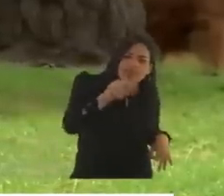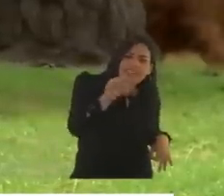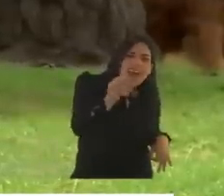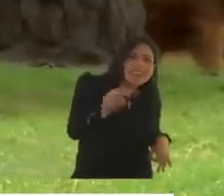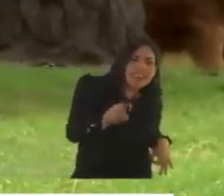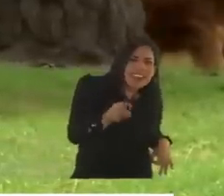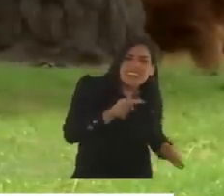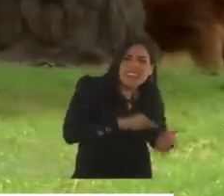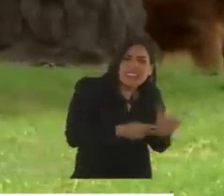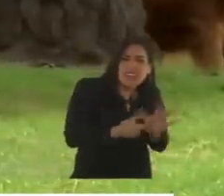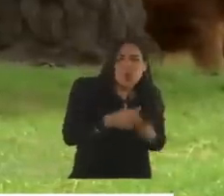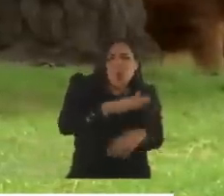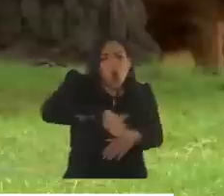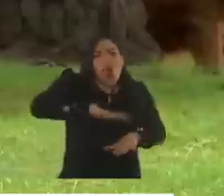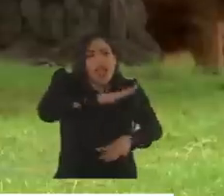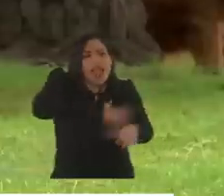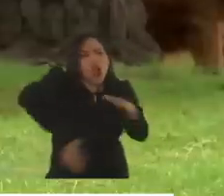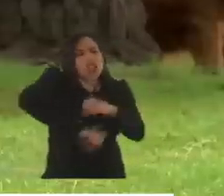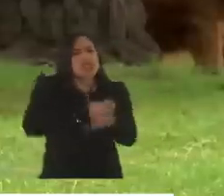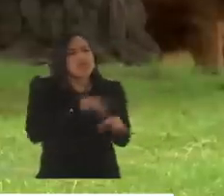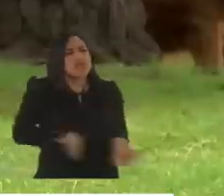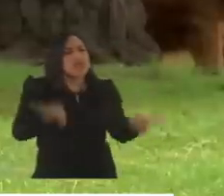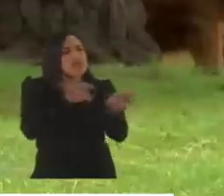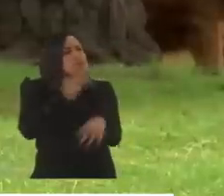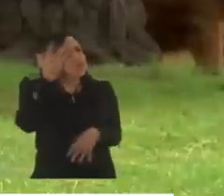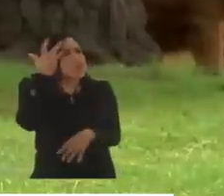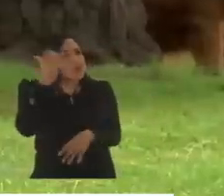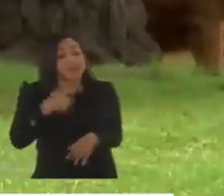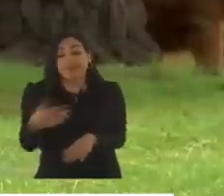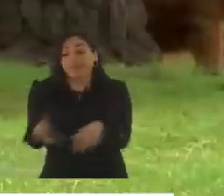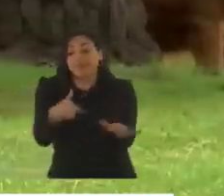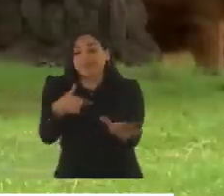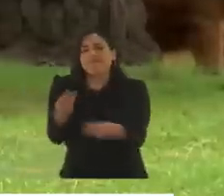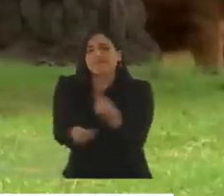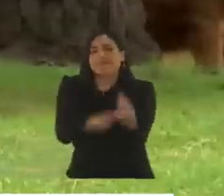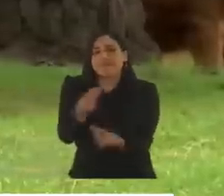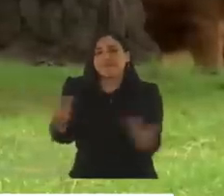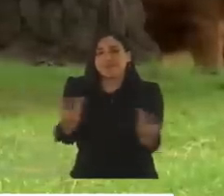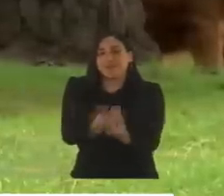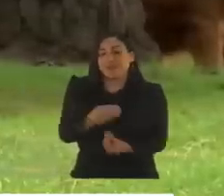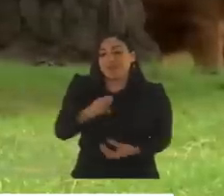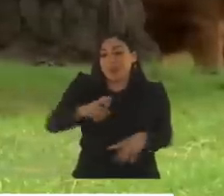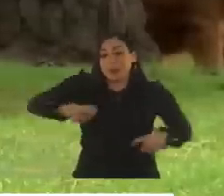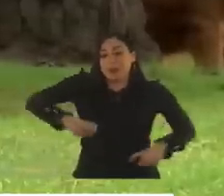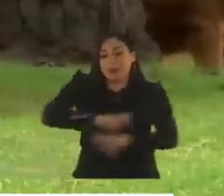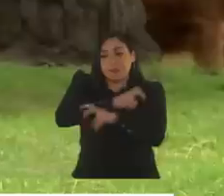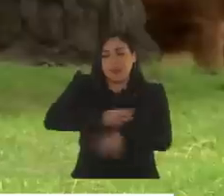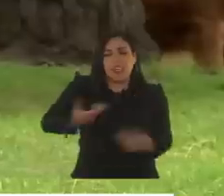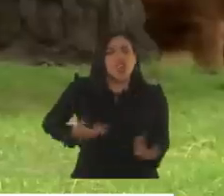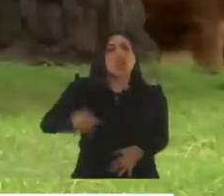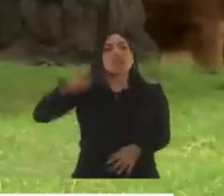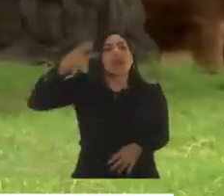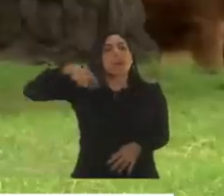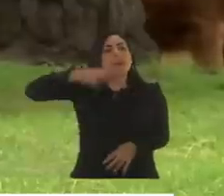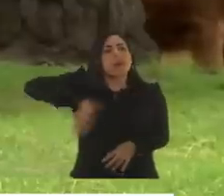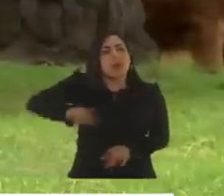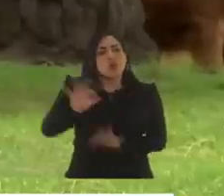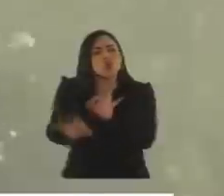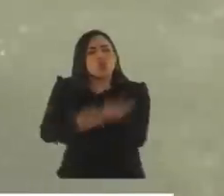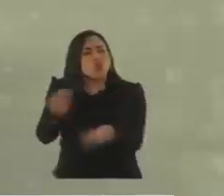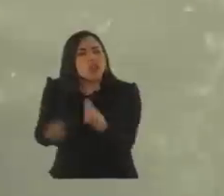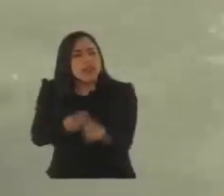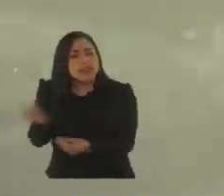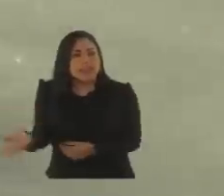tan importantes para nuestro ecosistema. También les voy a contar lo que está haciendo un bioparque en Melgar para poder conservar esta especie.